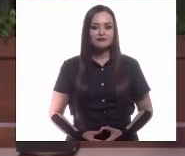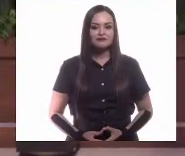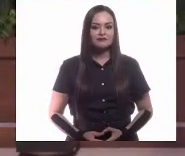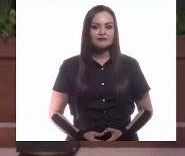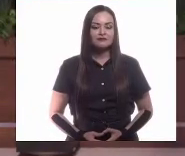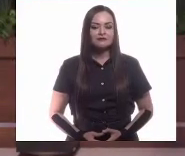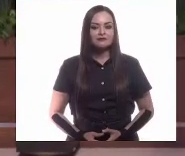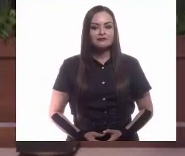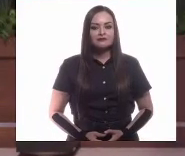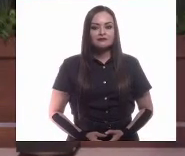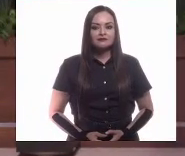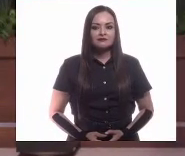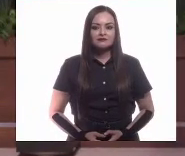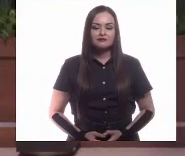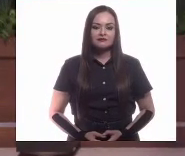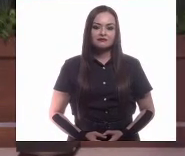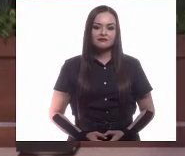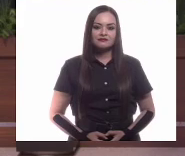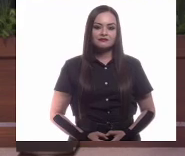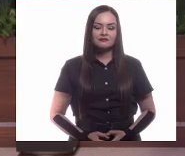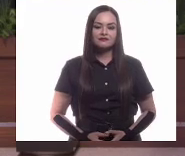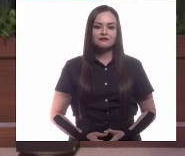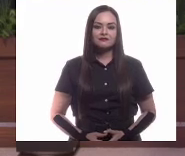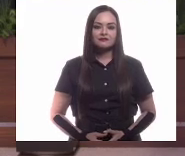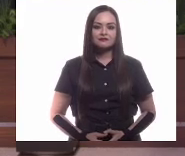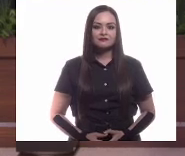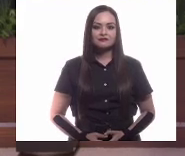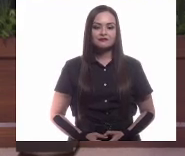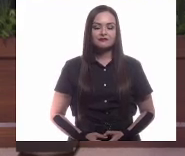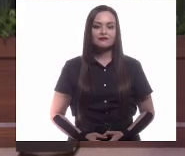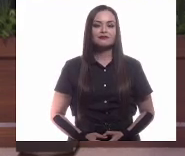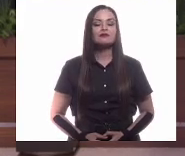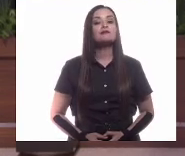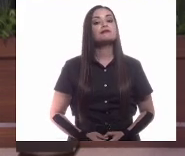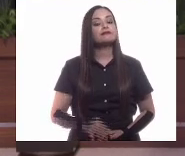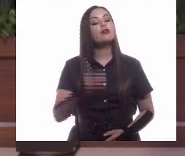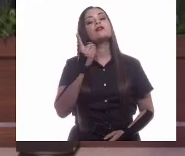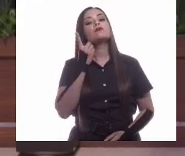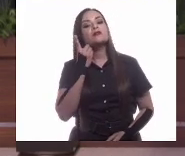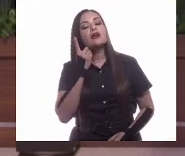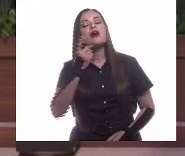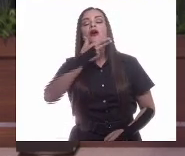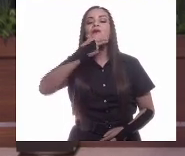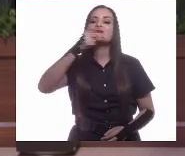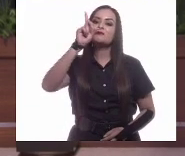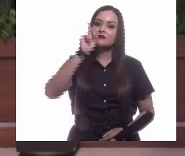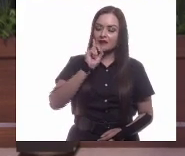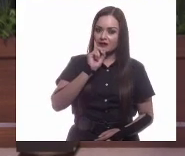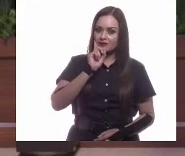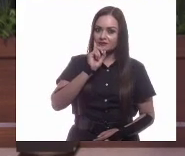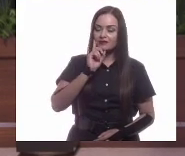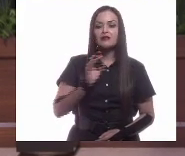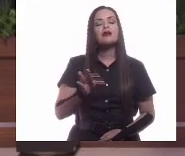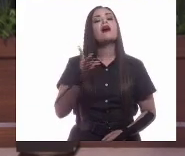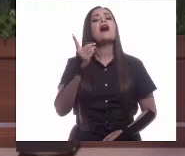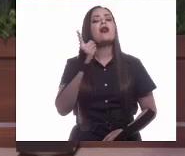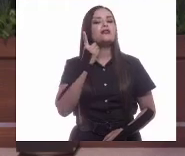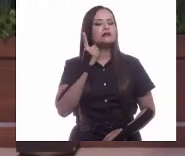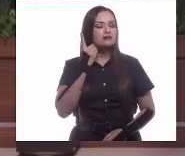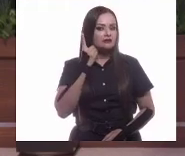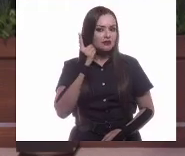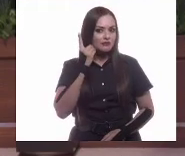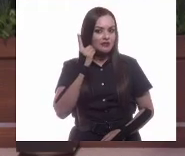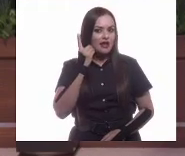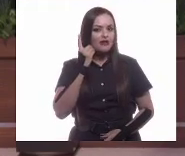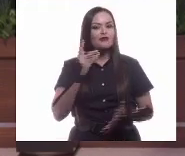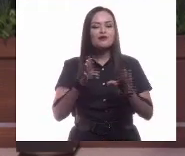Y si me permiten también, junto con las señoras y señores diputados, a nuestros diputados constituyentes, María